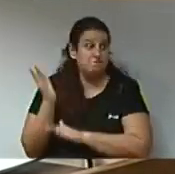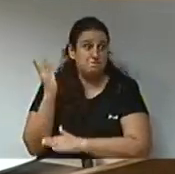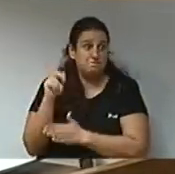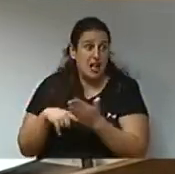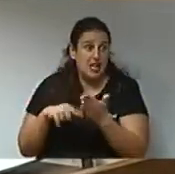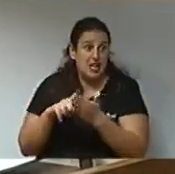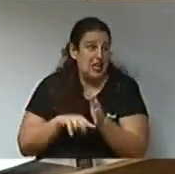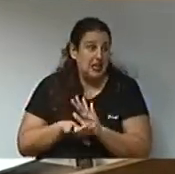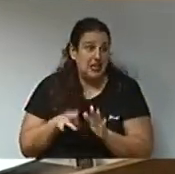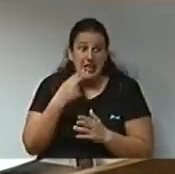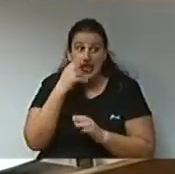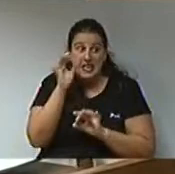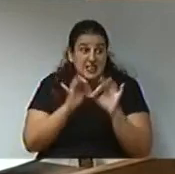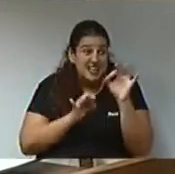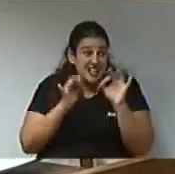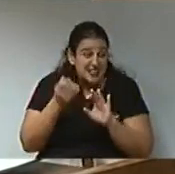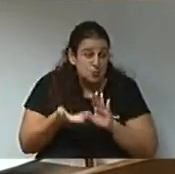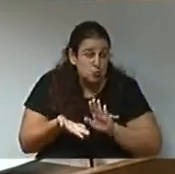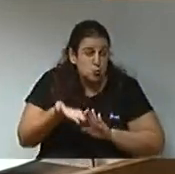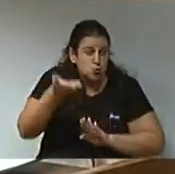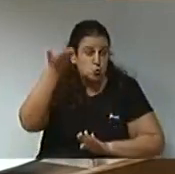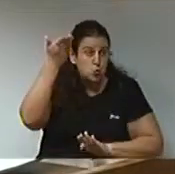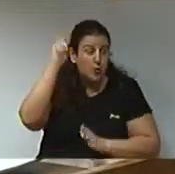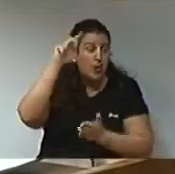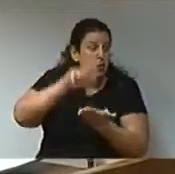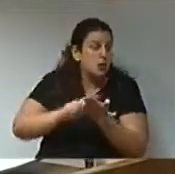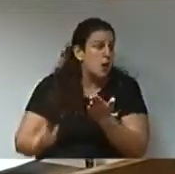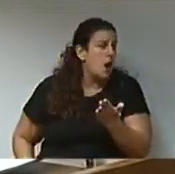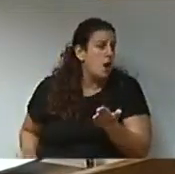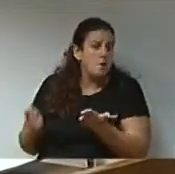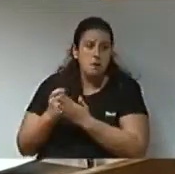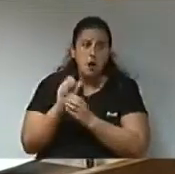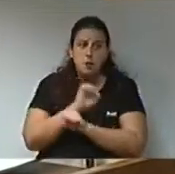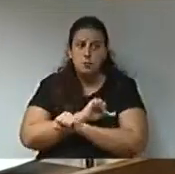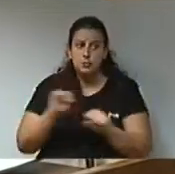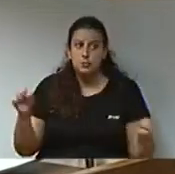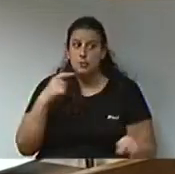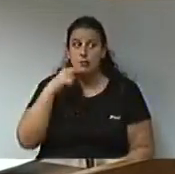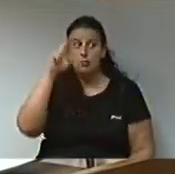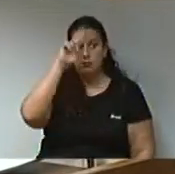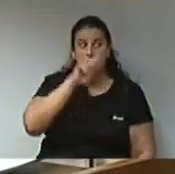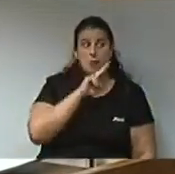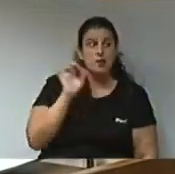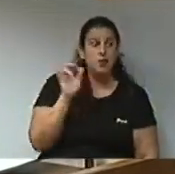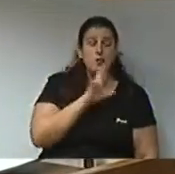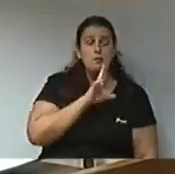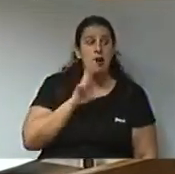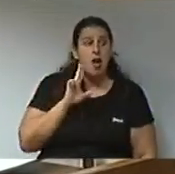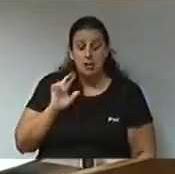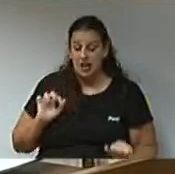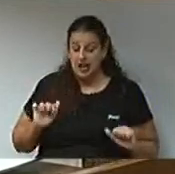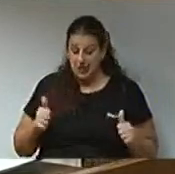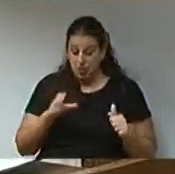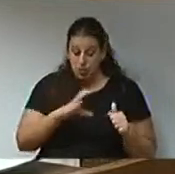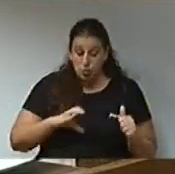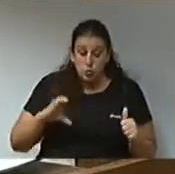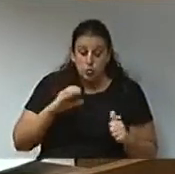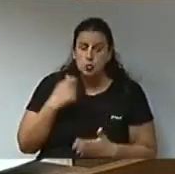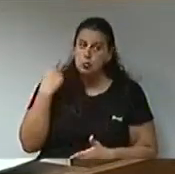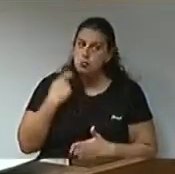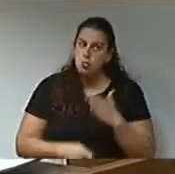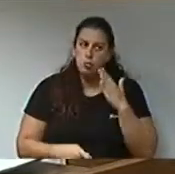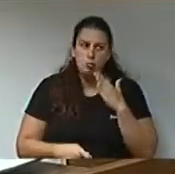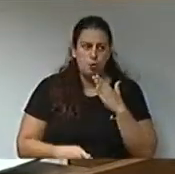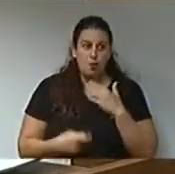hace impagable su hipoteca. Le va a decir cualquier padre o cualquier madre que este inicio de curso escolar ha sido muy duro, señor Puig, el más difícil